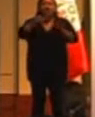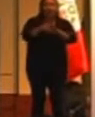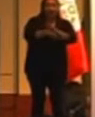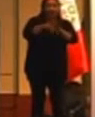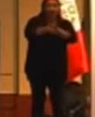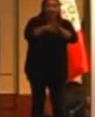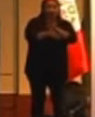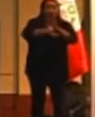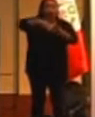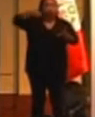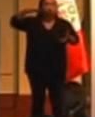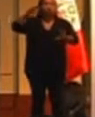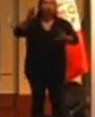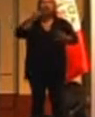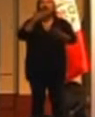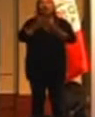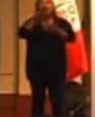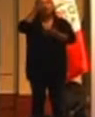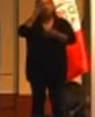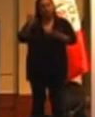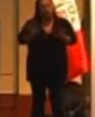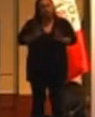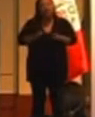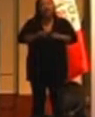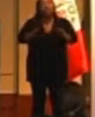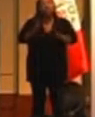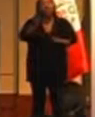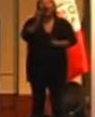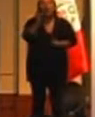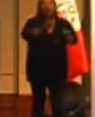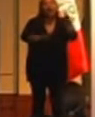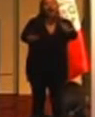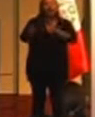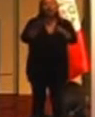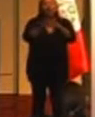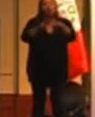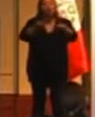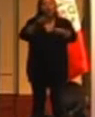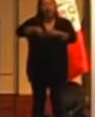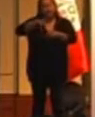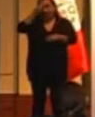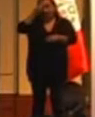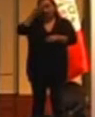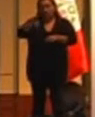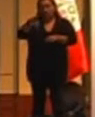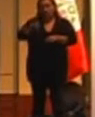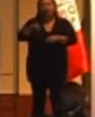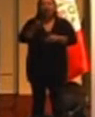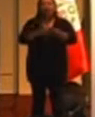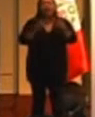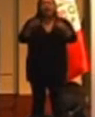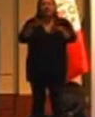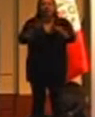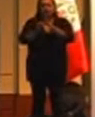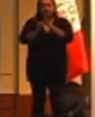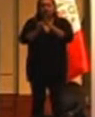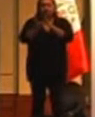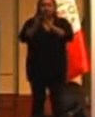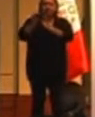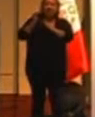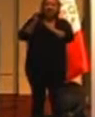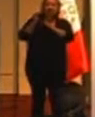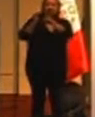muy alta, gracias a Dios. Pero hay ciudades en el Perú que han pasado